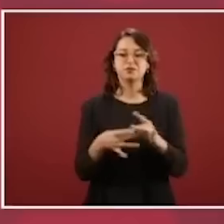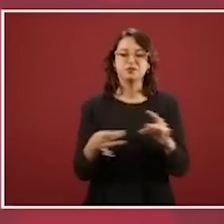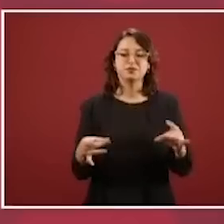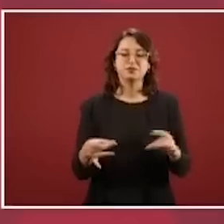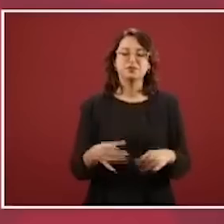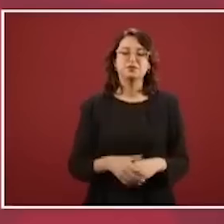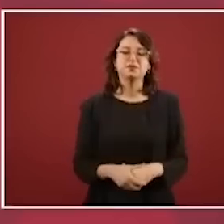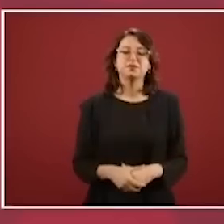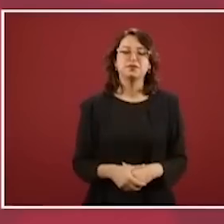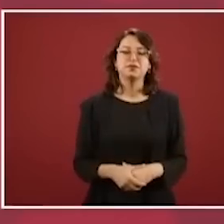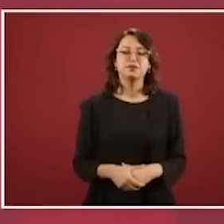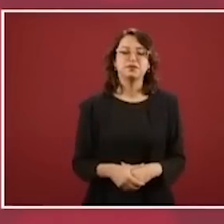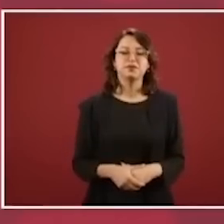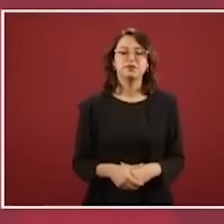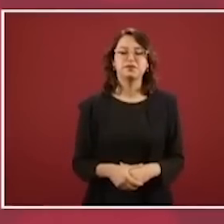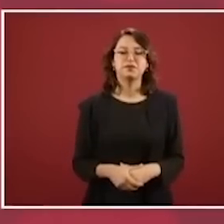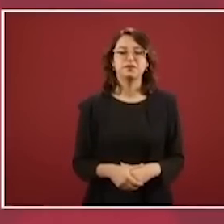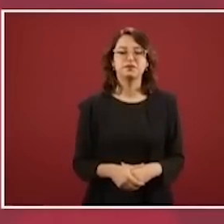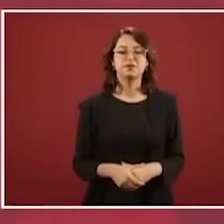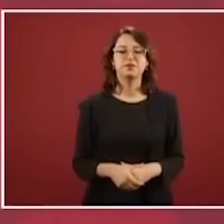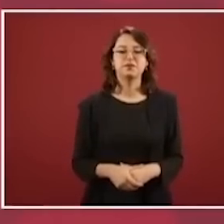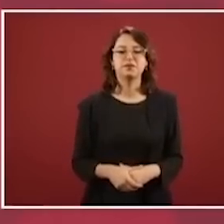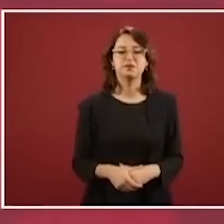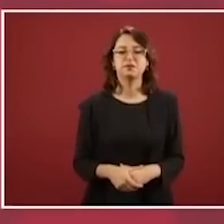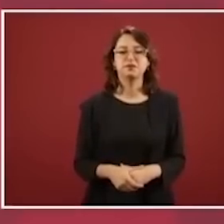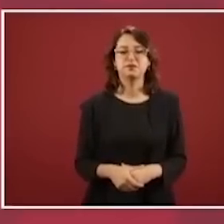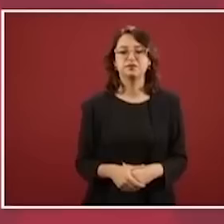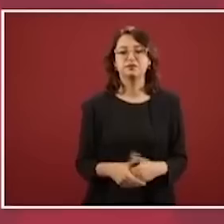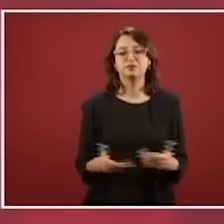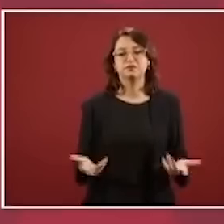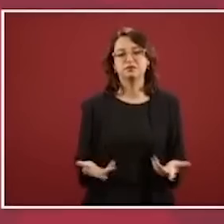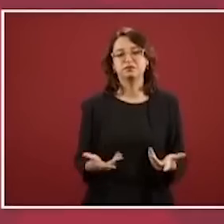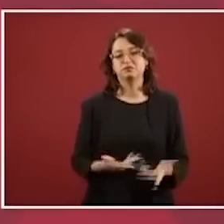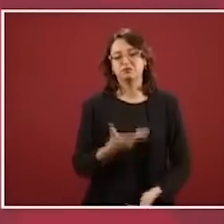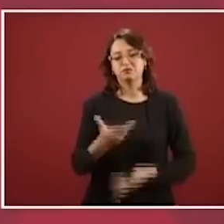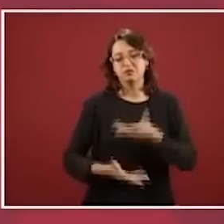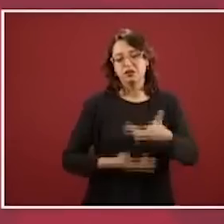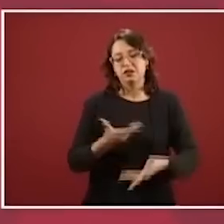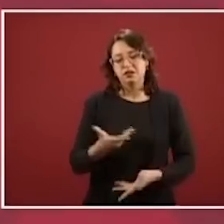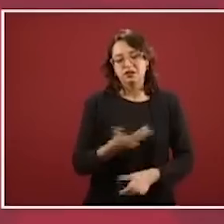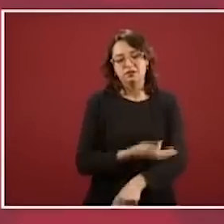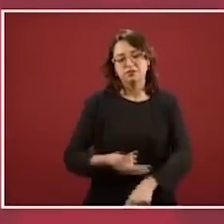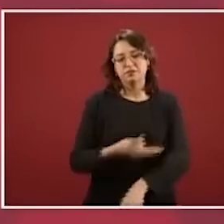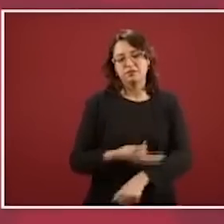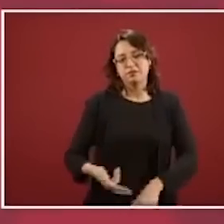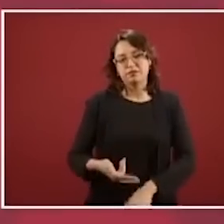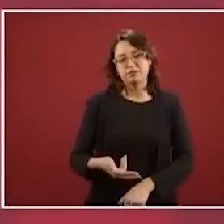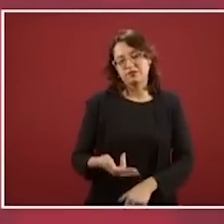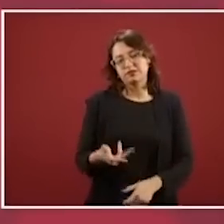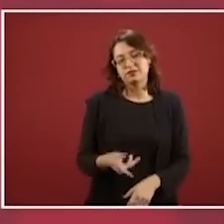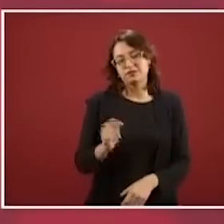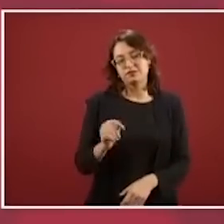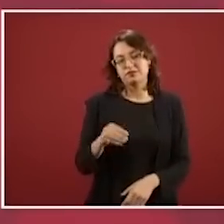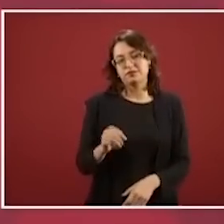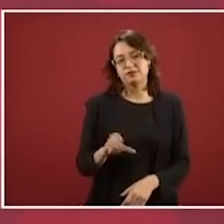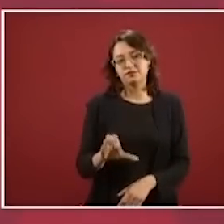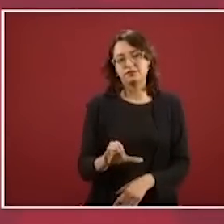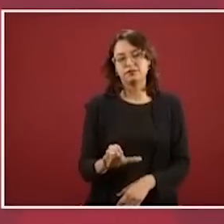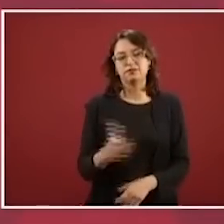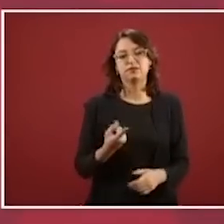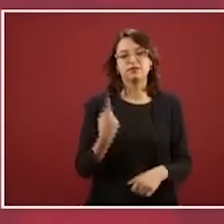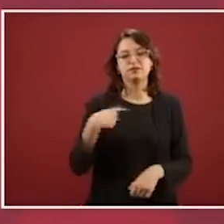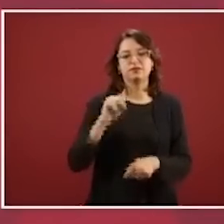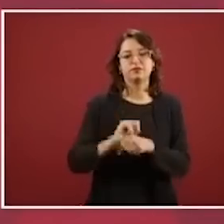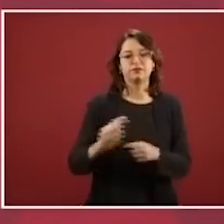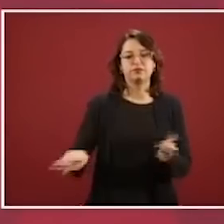sobre el protocolo que aquí conocemos como tratado, que se firmó la